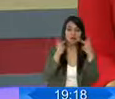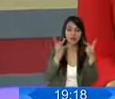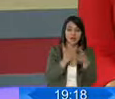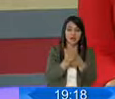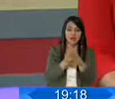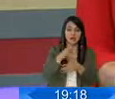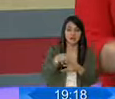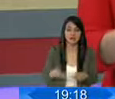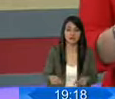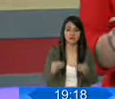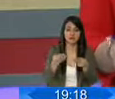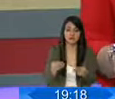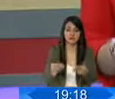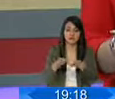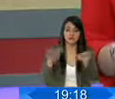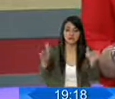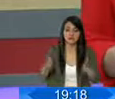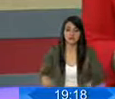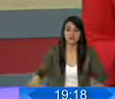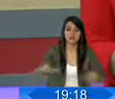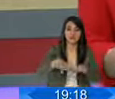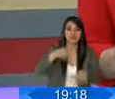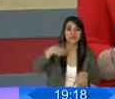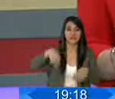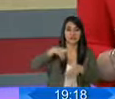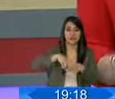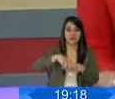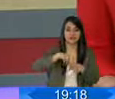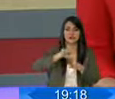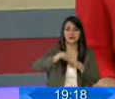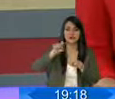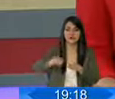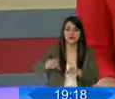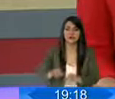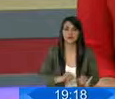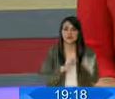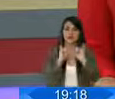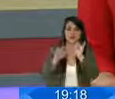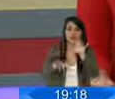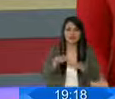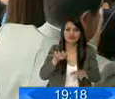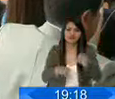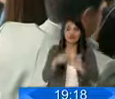actas los que se instalarán a nivel nacional. Todo el sistema informático ha sido puesto a prueba.